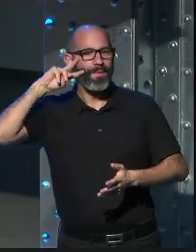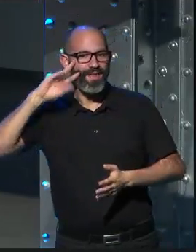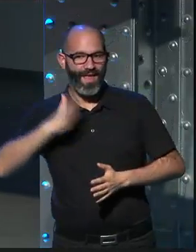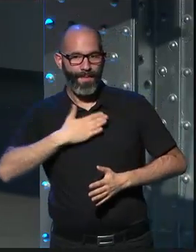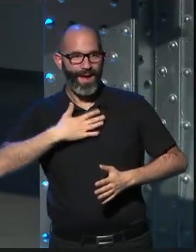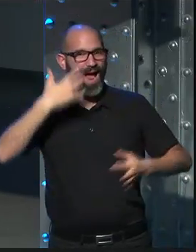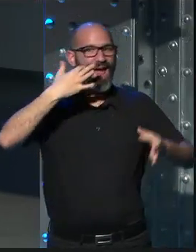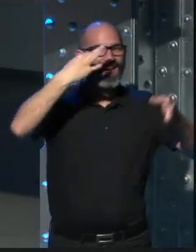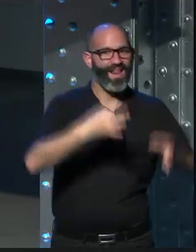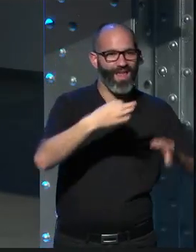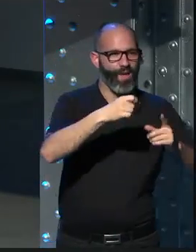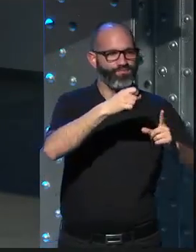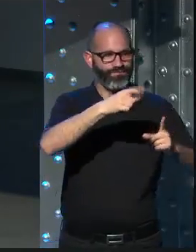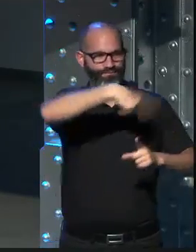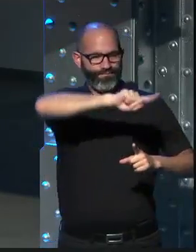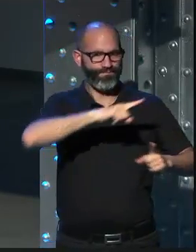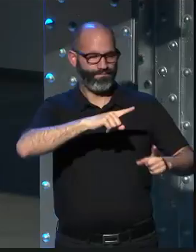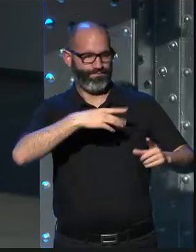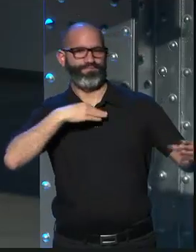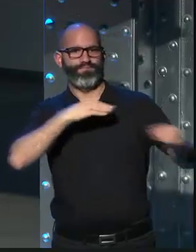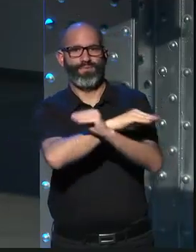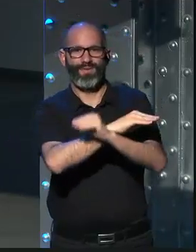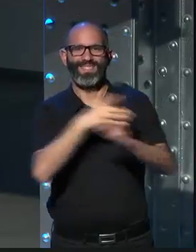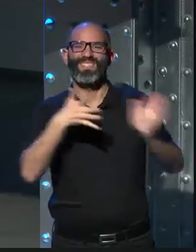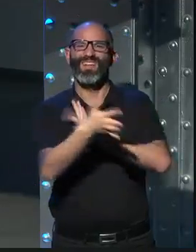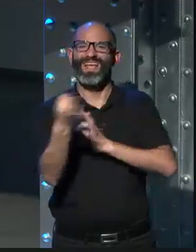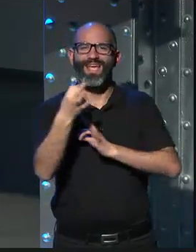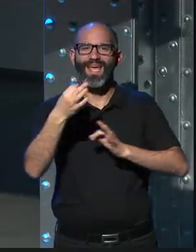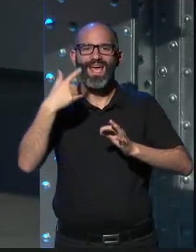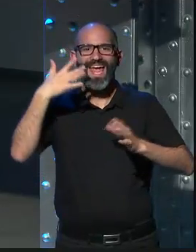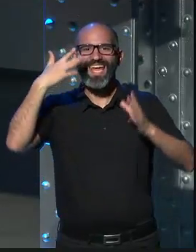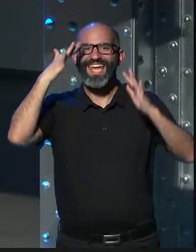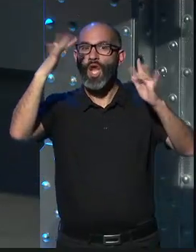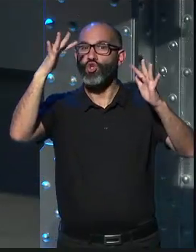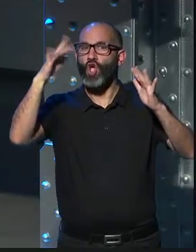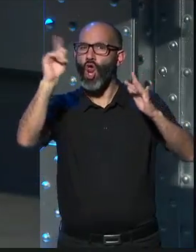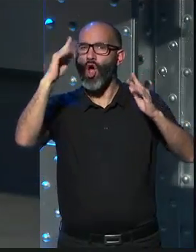la realidad objetiva es mayor, hablamos de ilusiones. Y estas